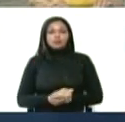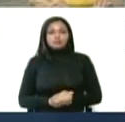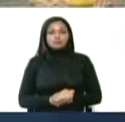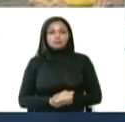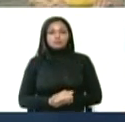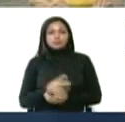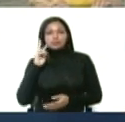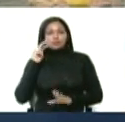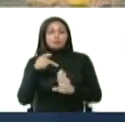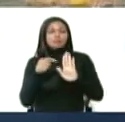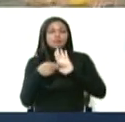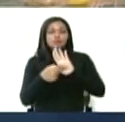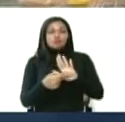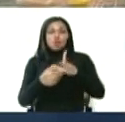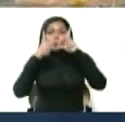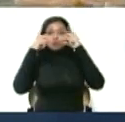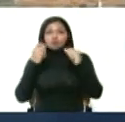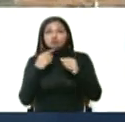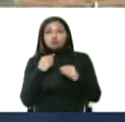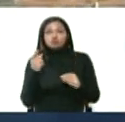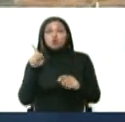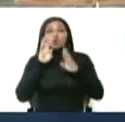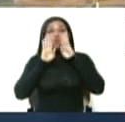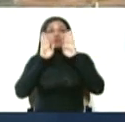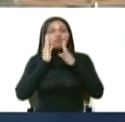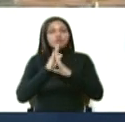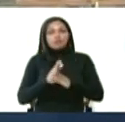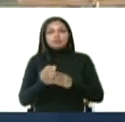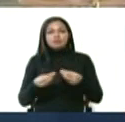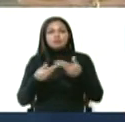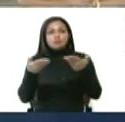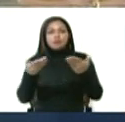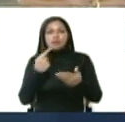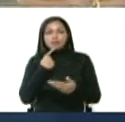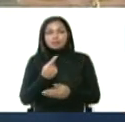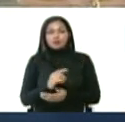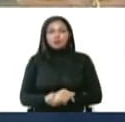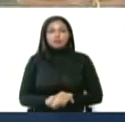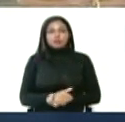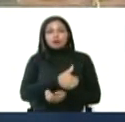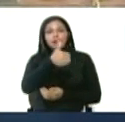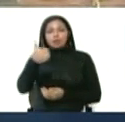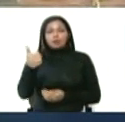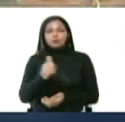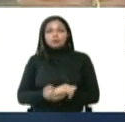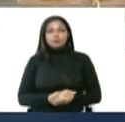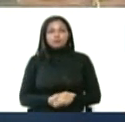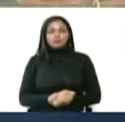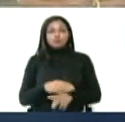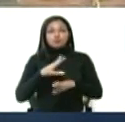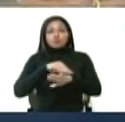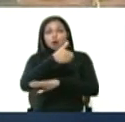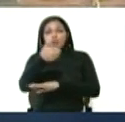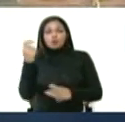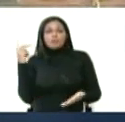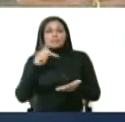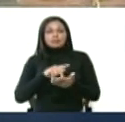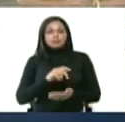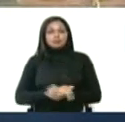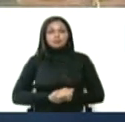están los profesionales. Yo les confieso algo, doctor Alvarado, doctora Delcy, doctor Jorge Rodríguez.